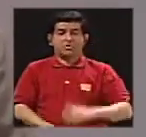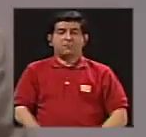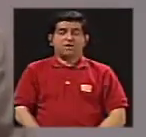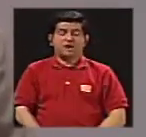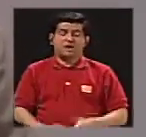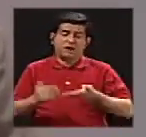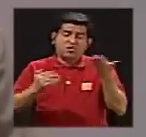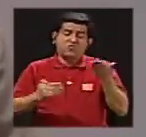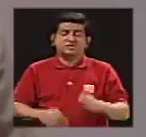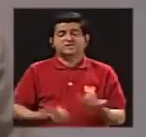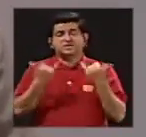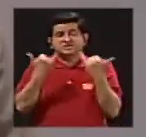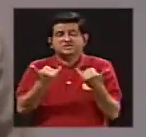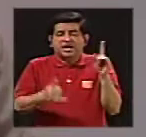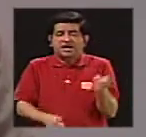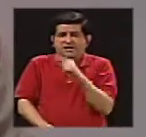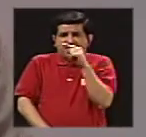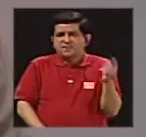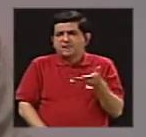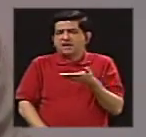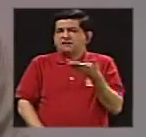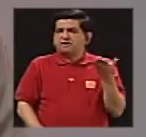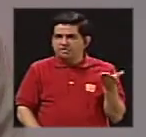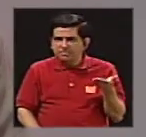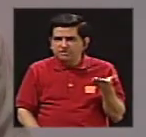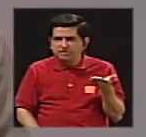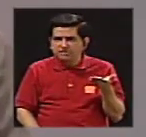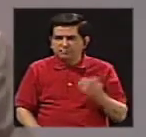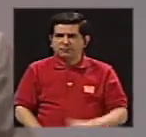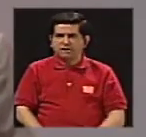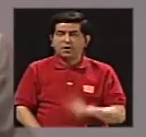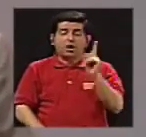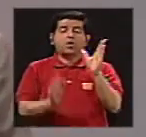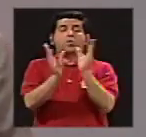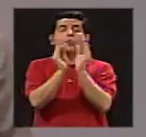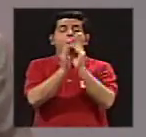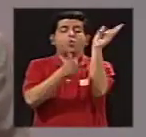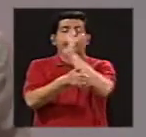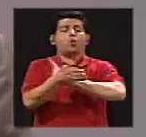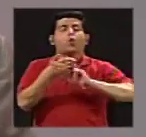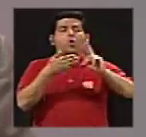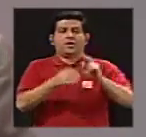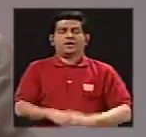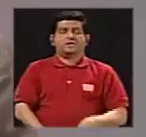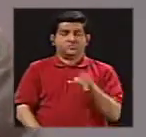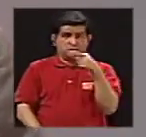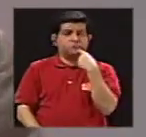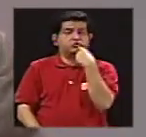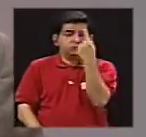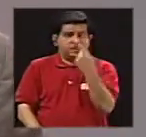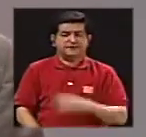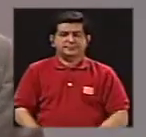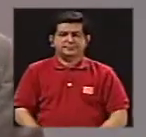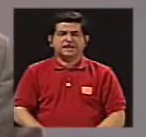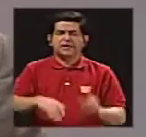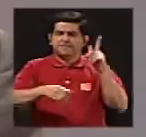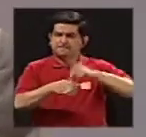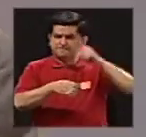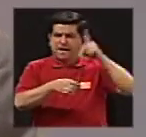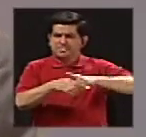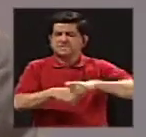desechar y esto eh hace que un congreso universitario como usted lo dijo van a